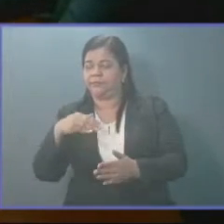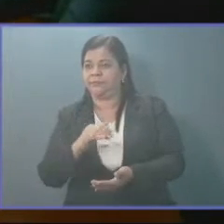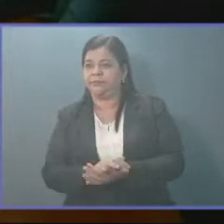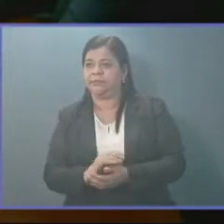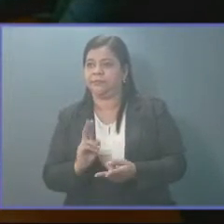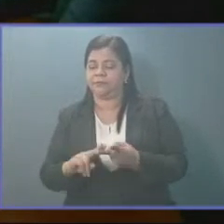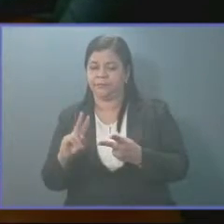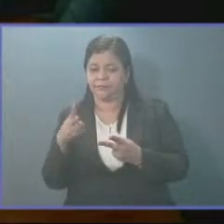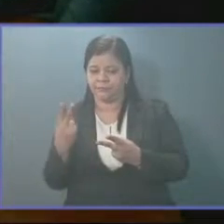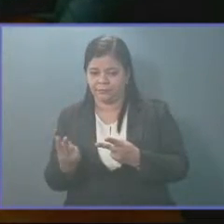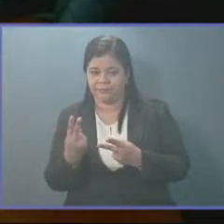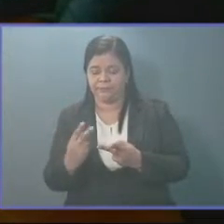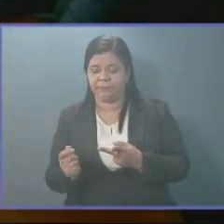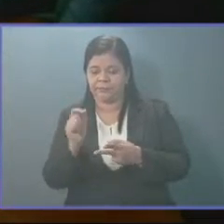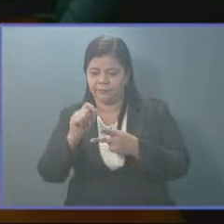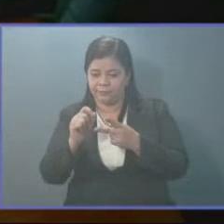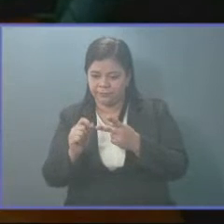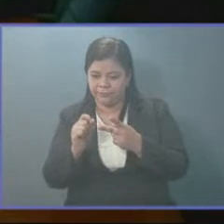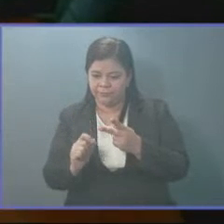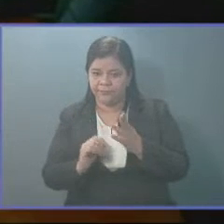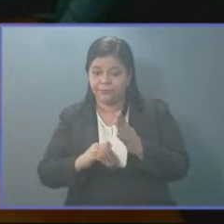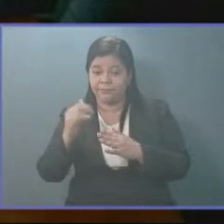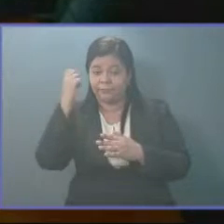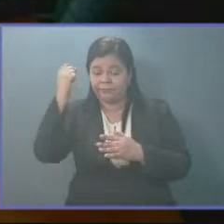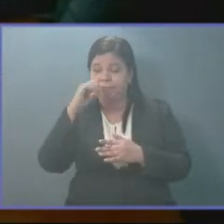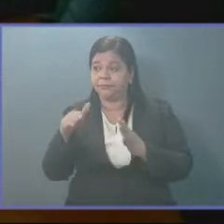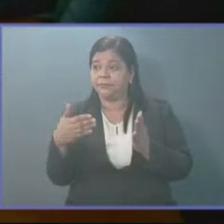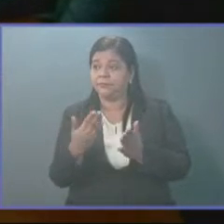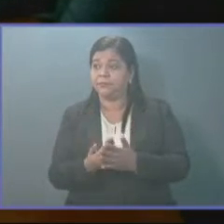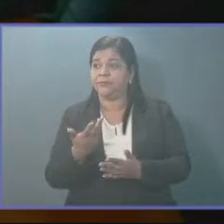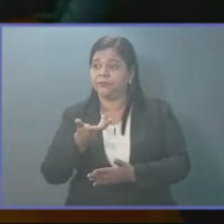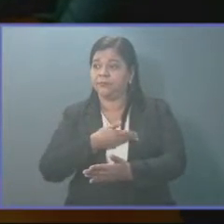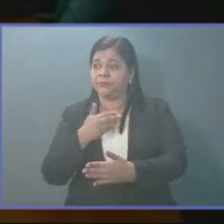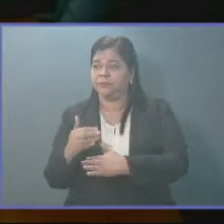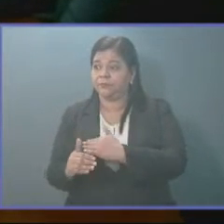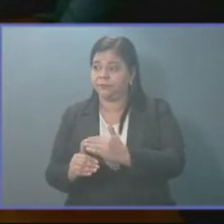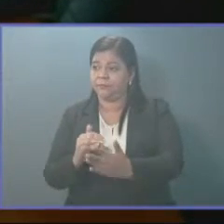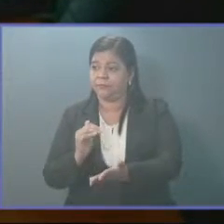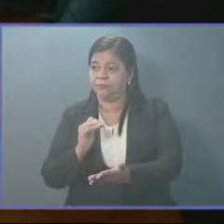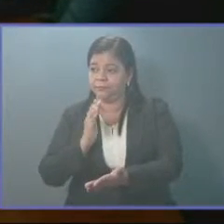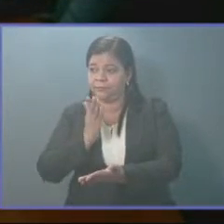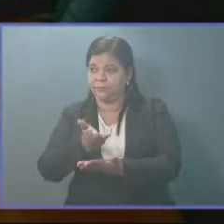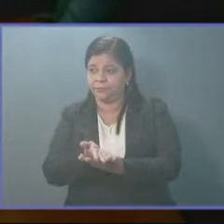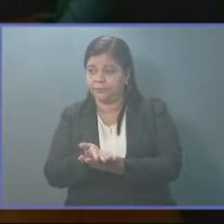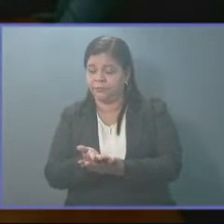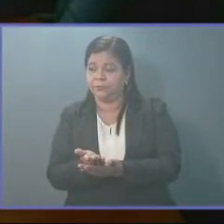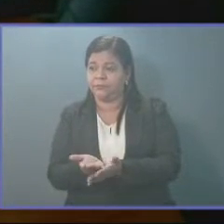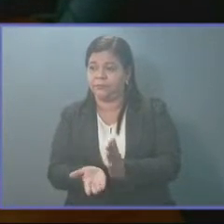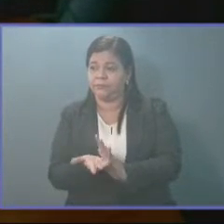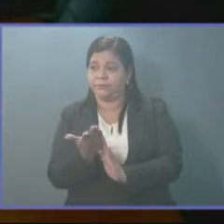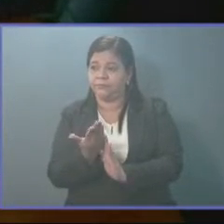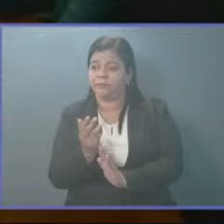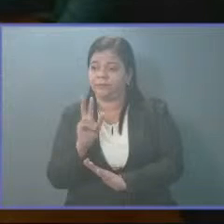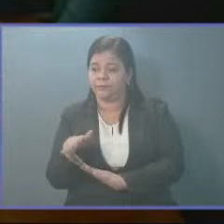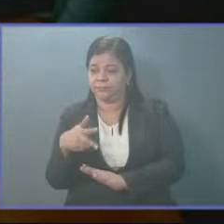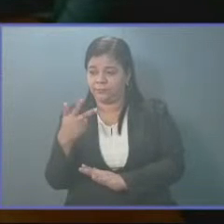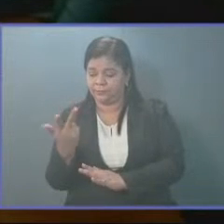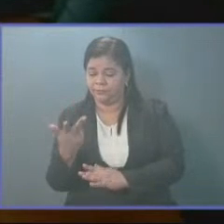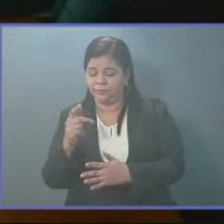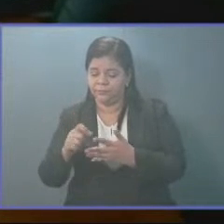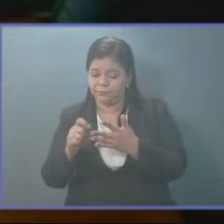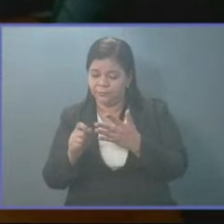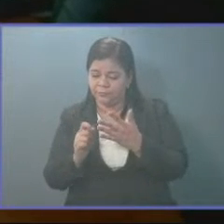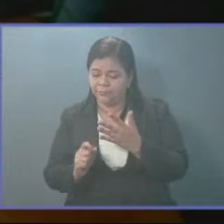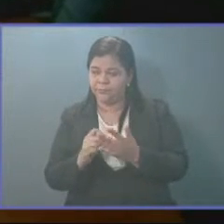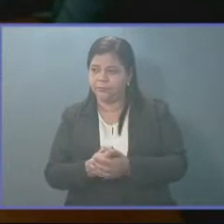2. Principio de oficiosidad. Interpuesta la demanda, el proceso será impulsado de oficio. 3. Principio de oralidad.